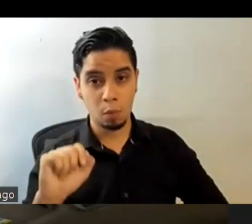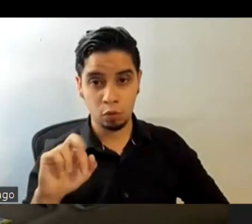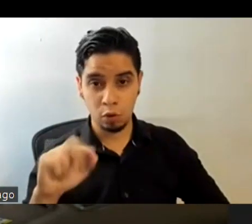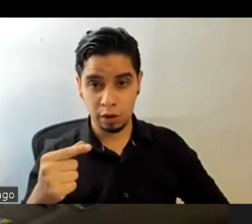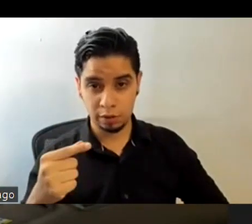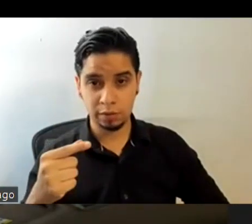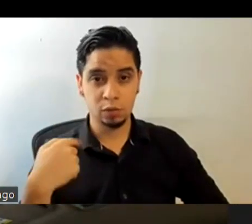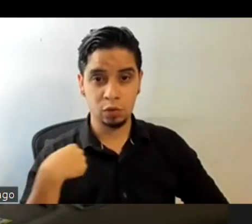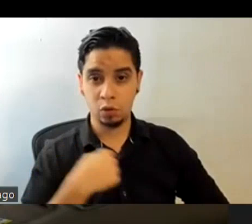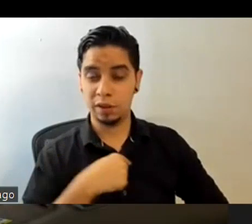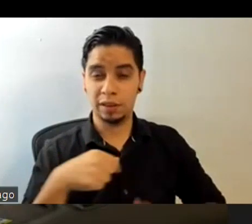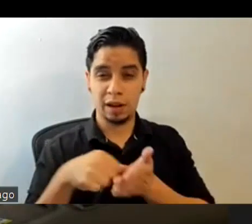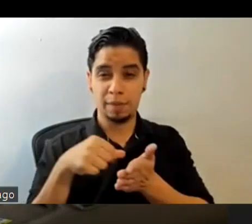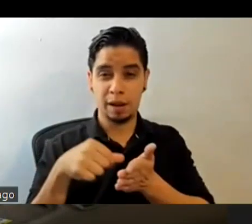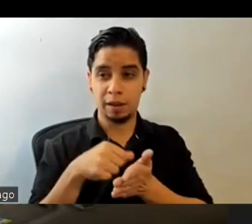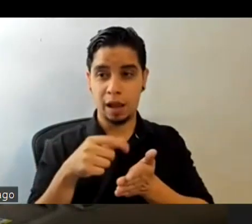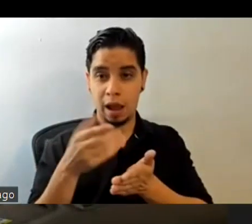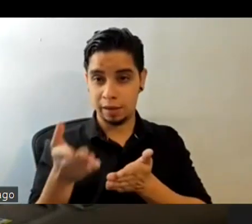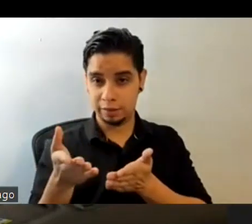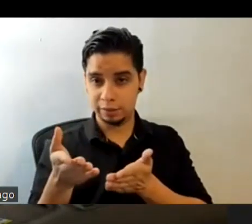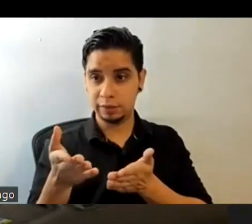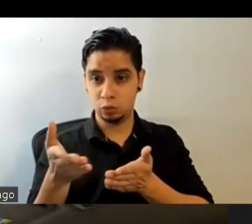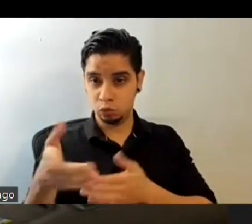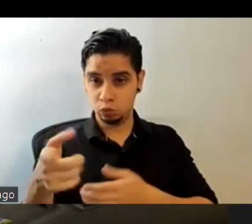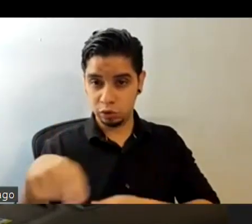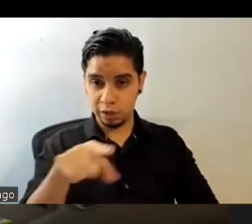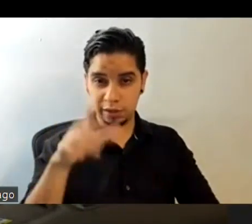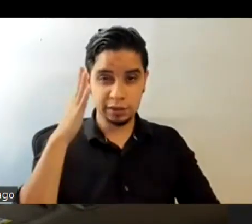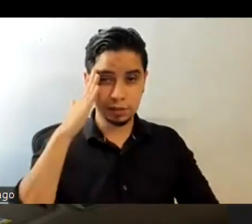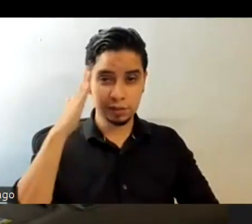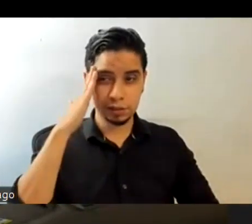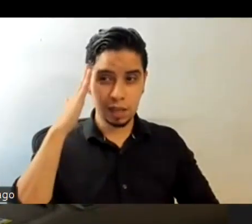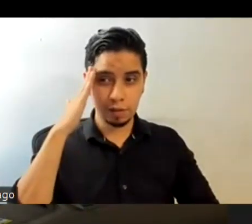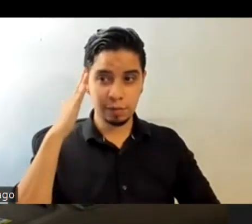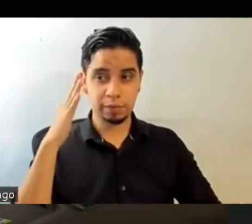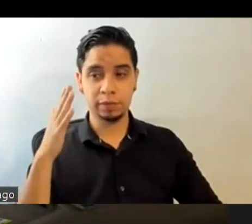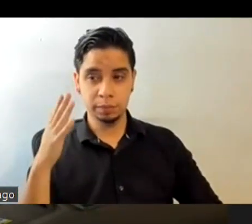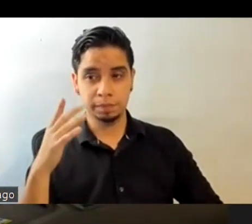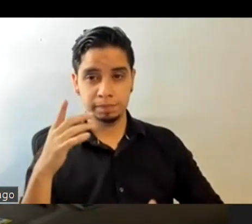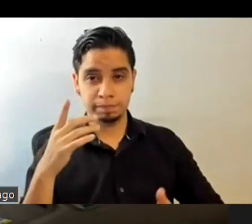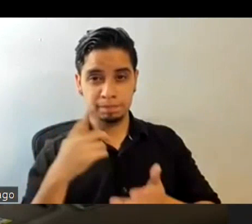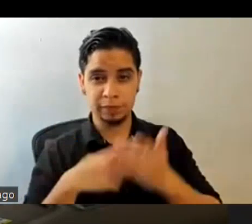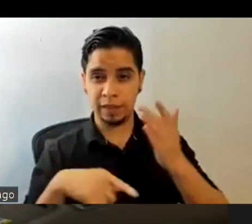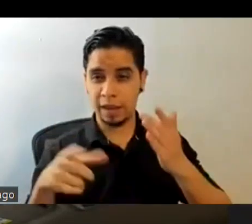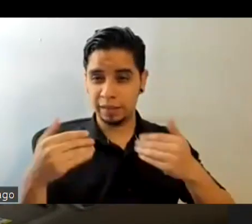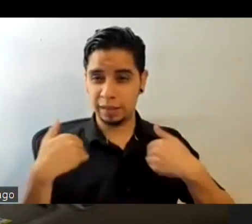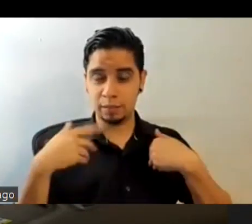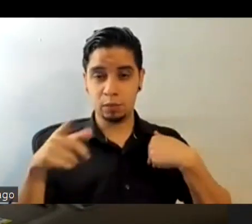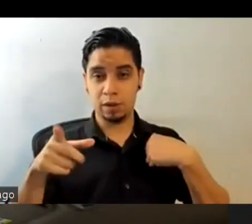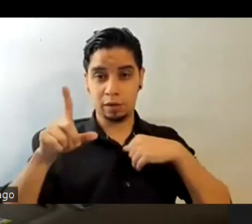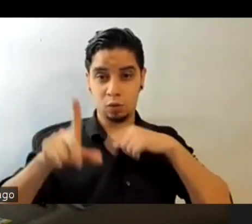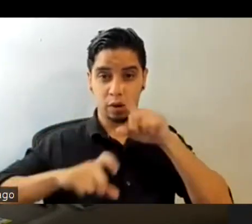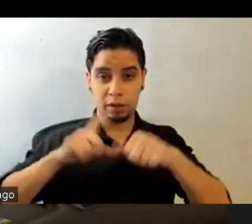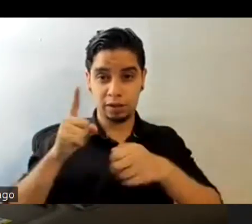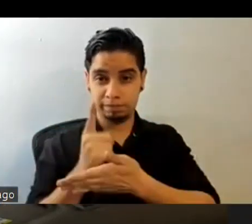artefusión.org, nuestro portal principal, en donde ya usted sabe que está la pestañita, ¿verdad?, donde están las encuestas de la semana.